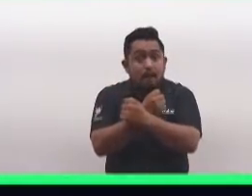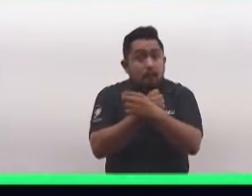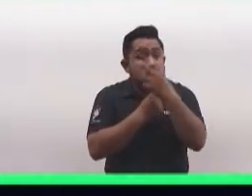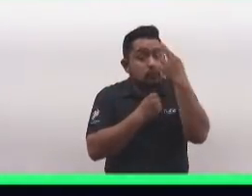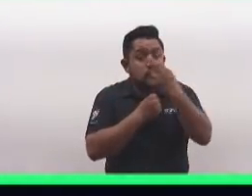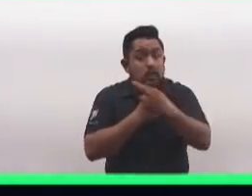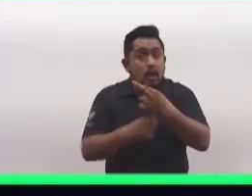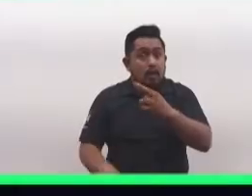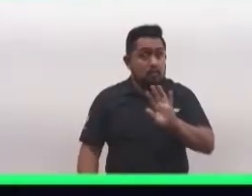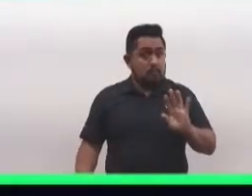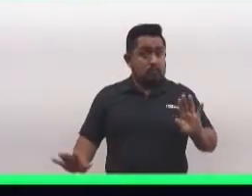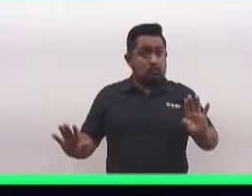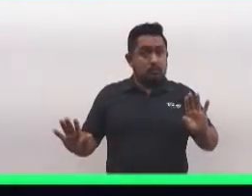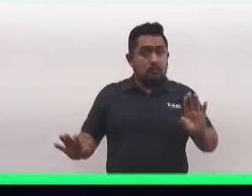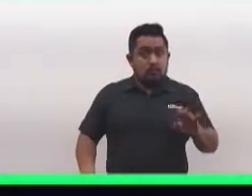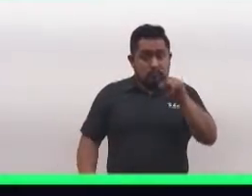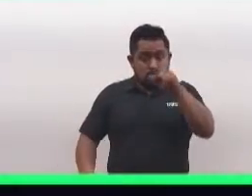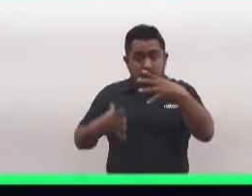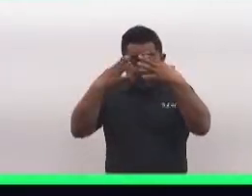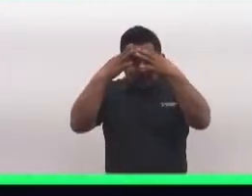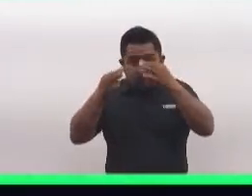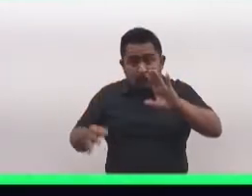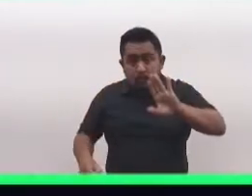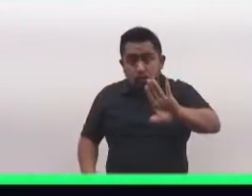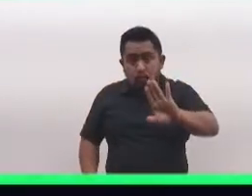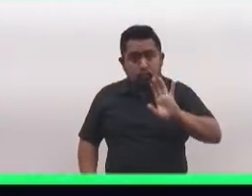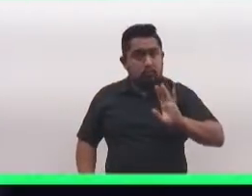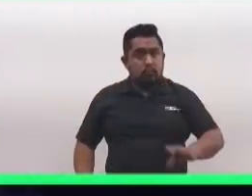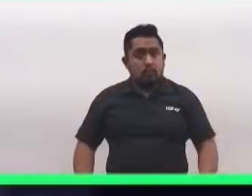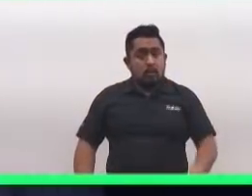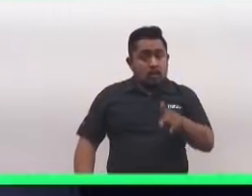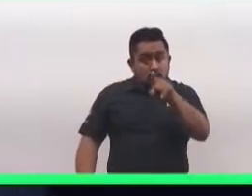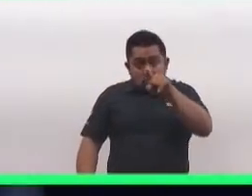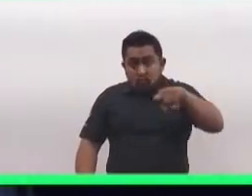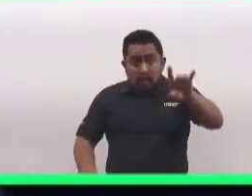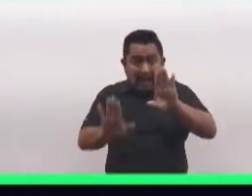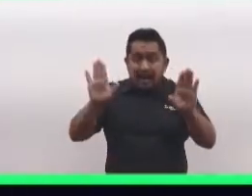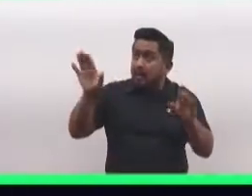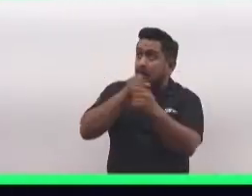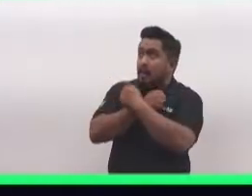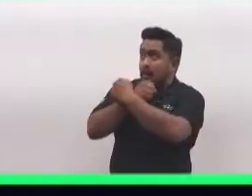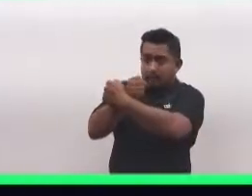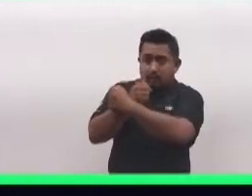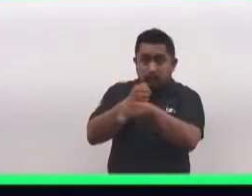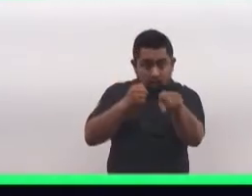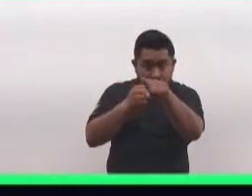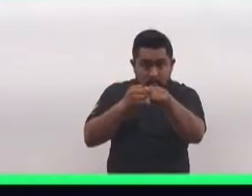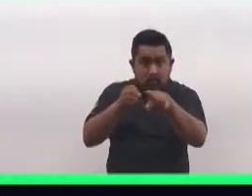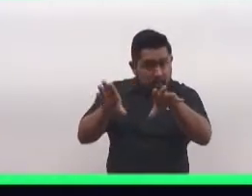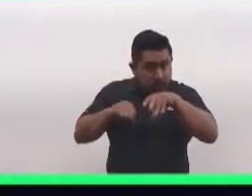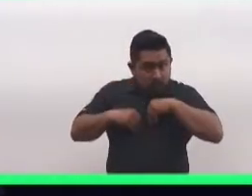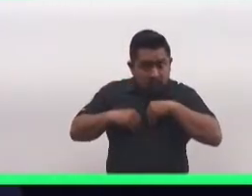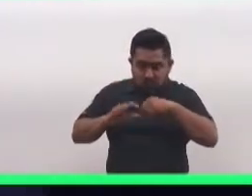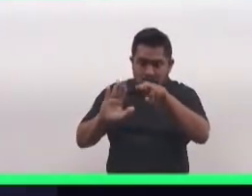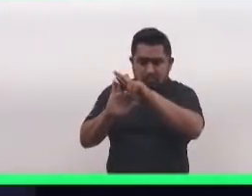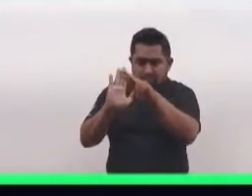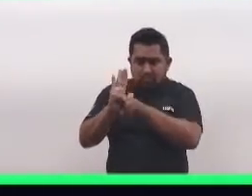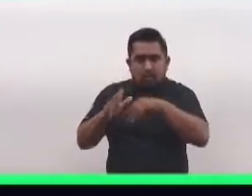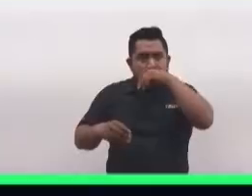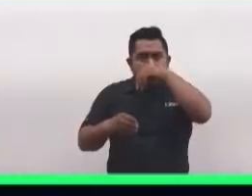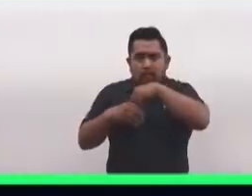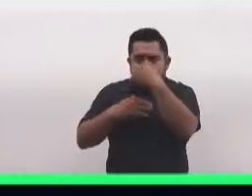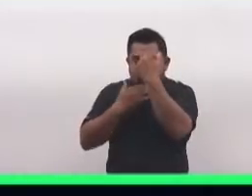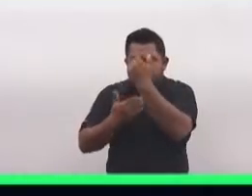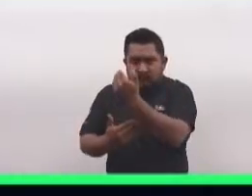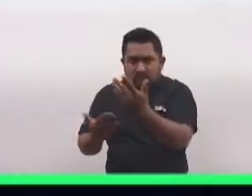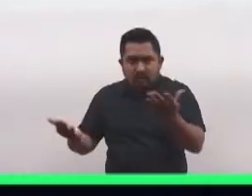condicional es una propuesta si ustedes me aman guarde mis mandamientos si ustedes me aman hombre hablen